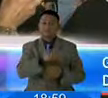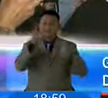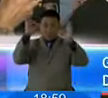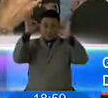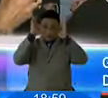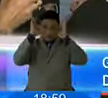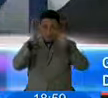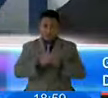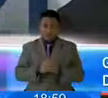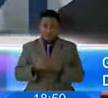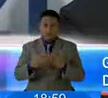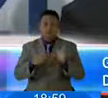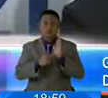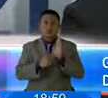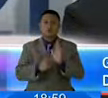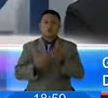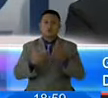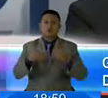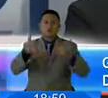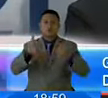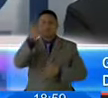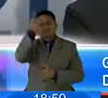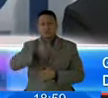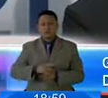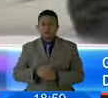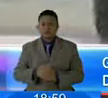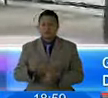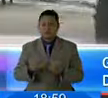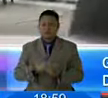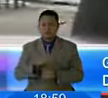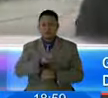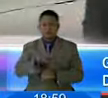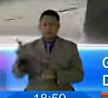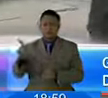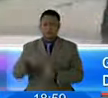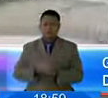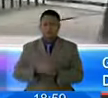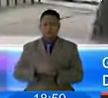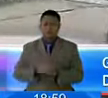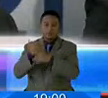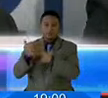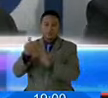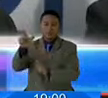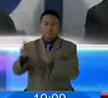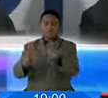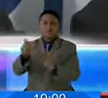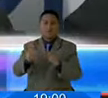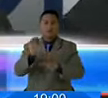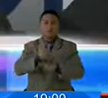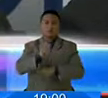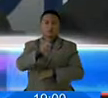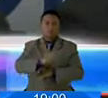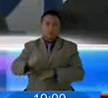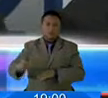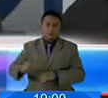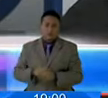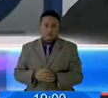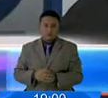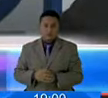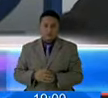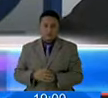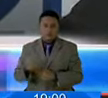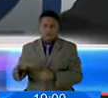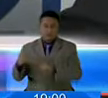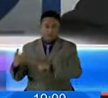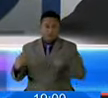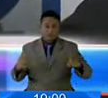Lasso, dio a conocer su postura frente al cese del general Luis Castro como jefe del ejército. ...ecuatoriano y no